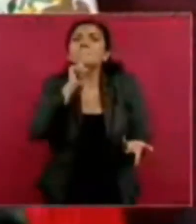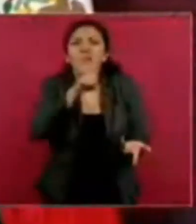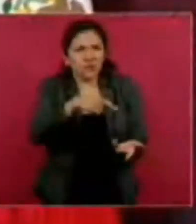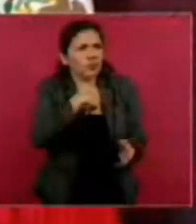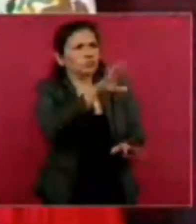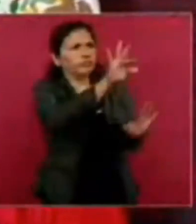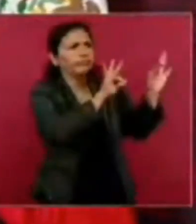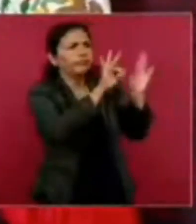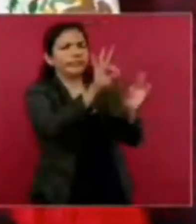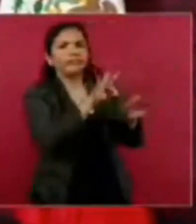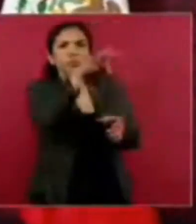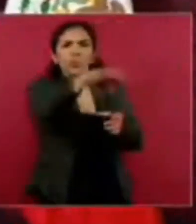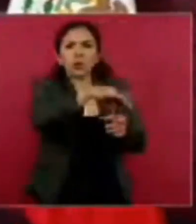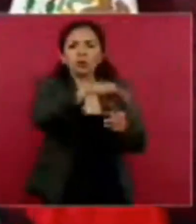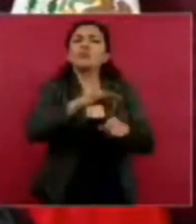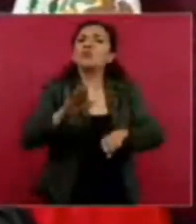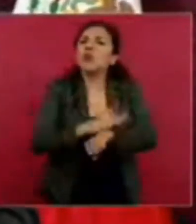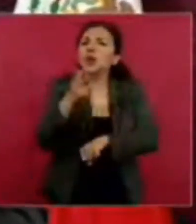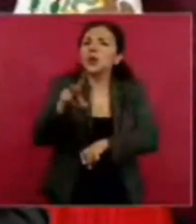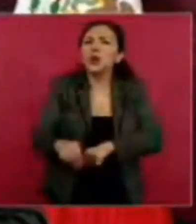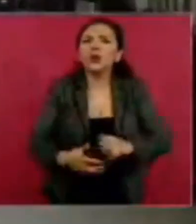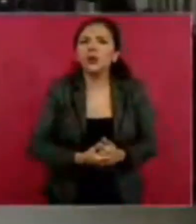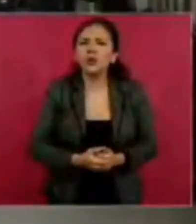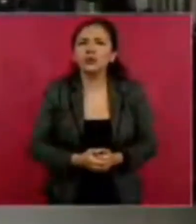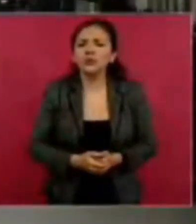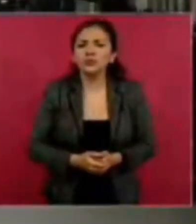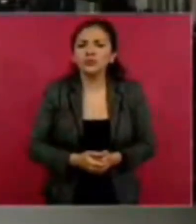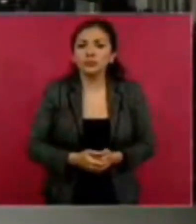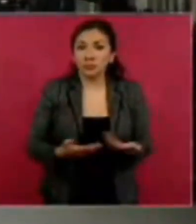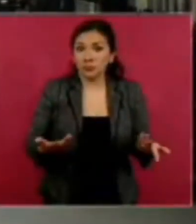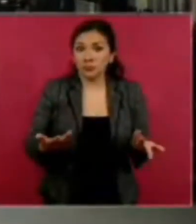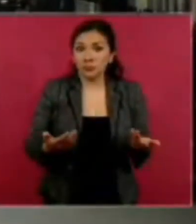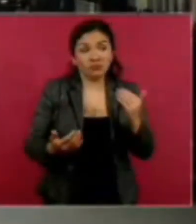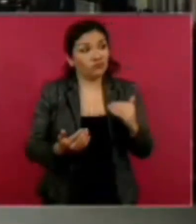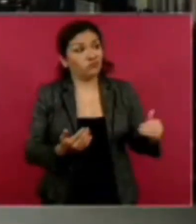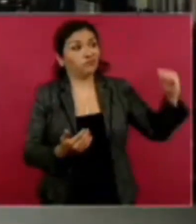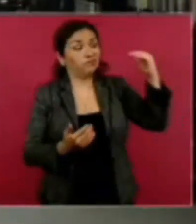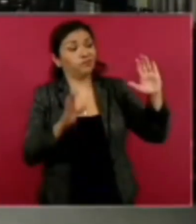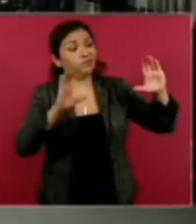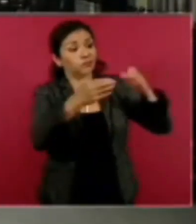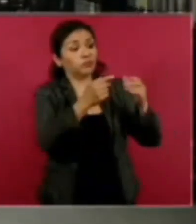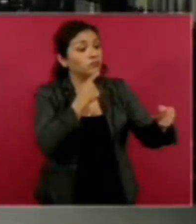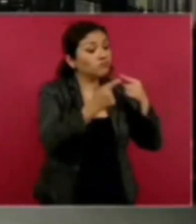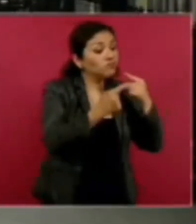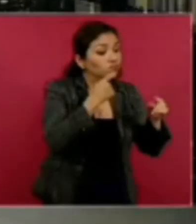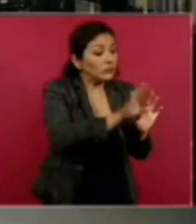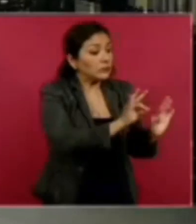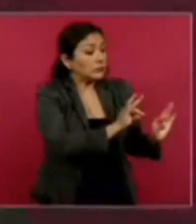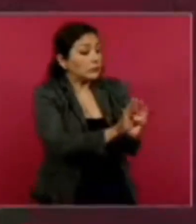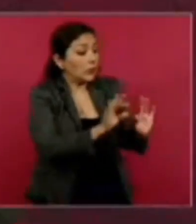elegirlos? ¿Por qué? Se resuelve arriba, en la cúpula,